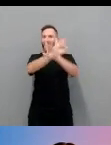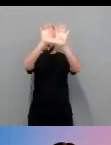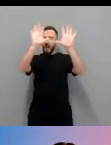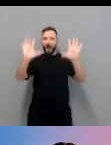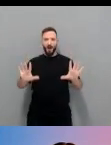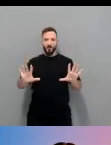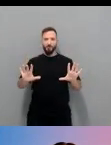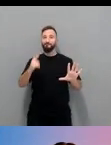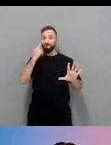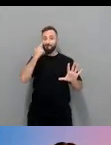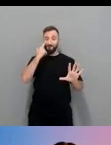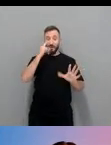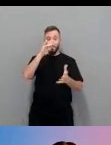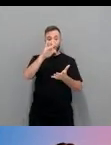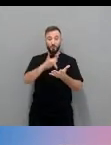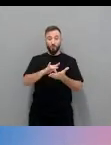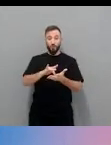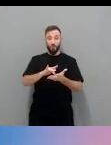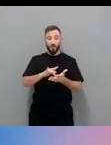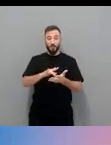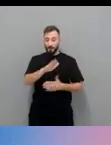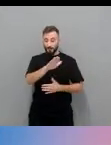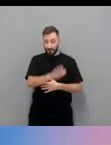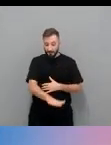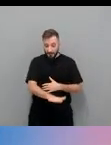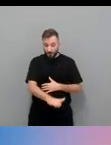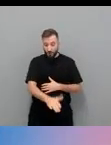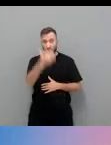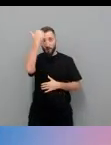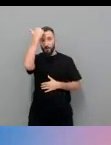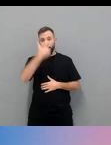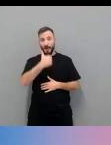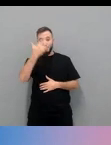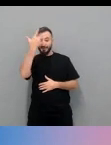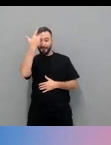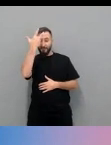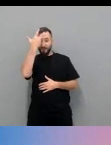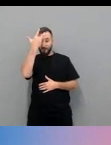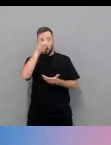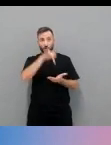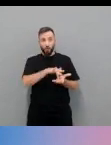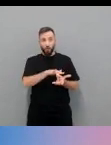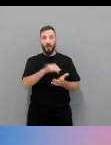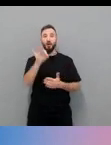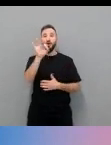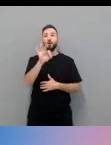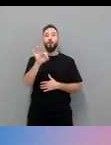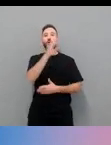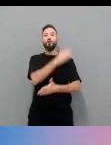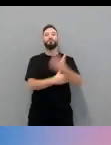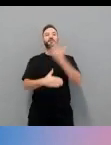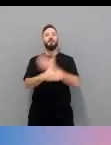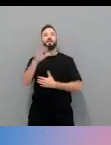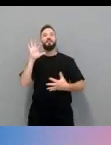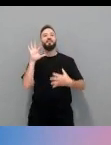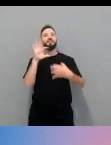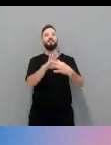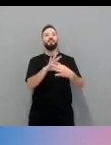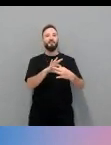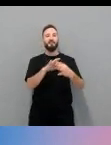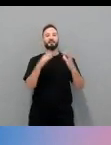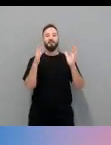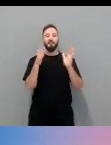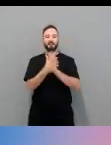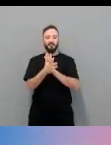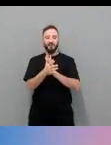tenemos un niño con parálisis cerebral o una discapacidad afín, hay dos